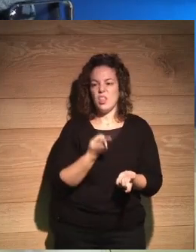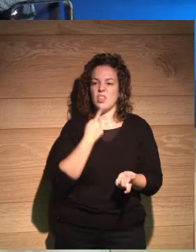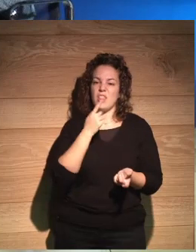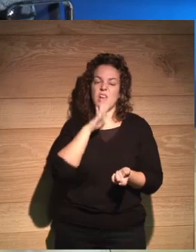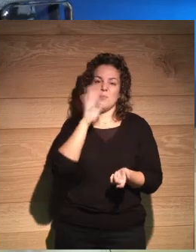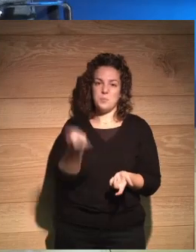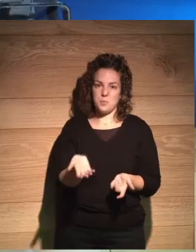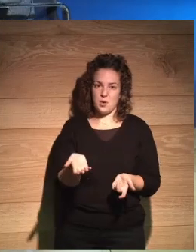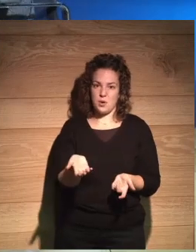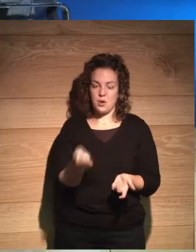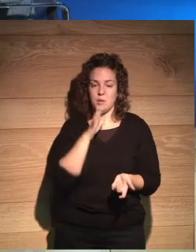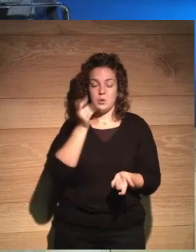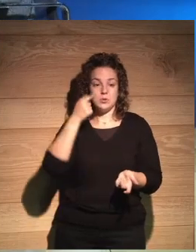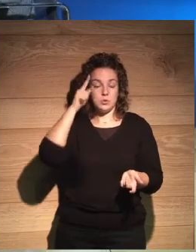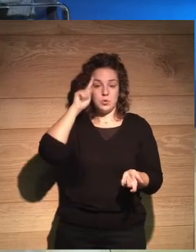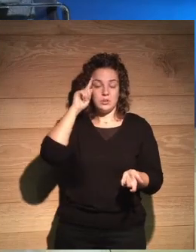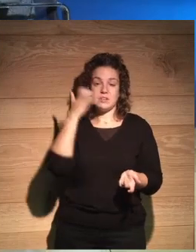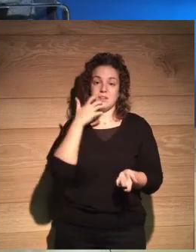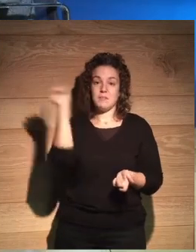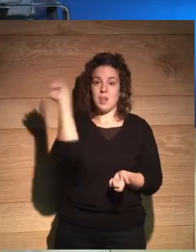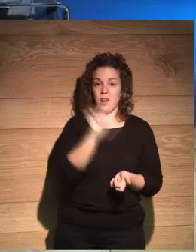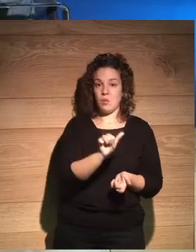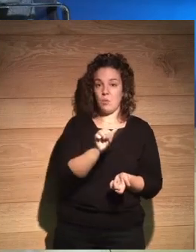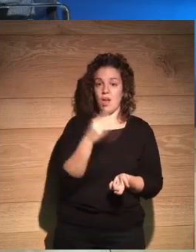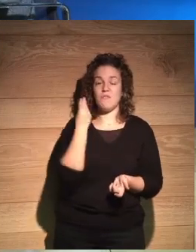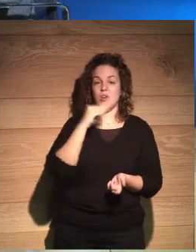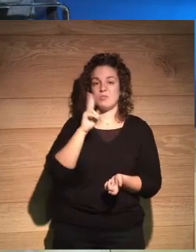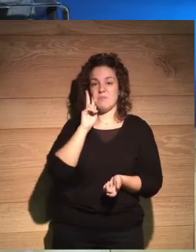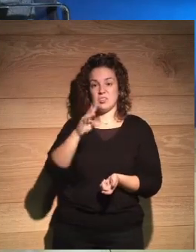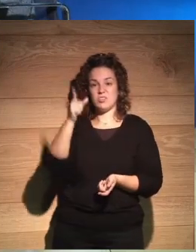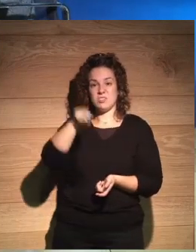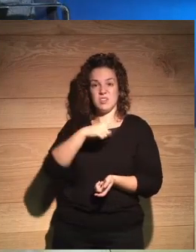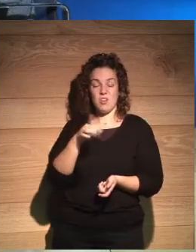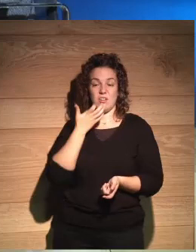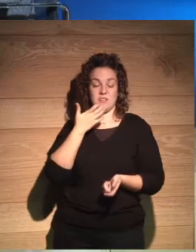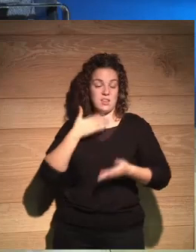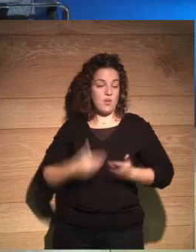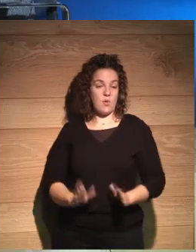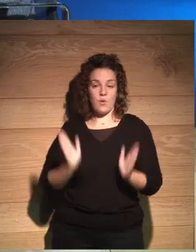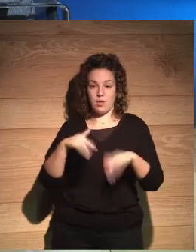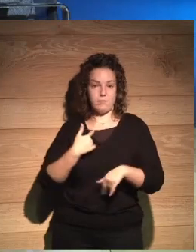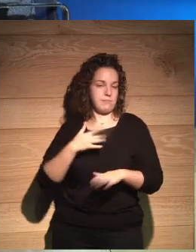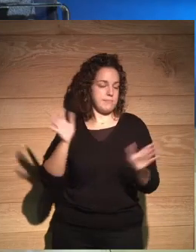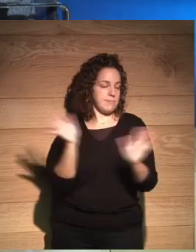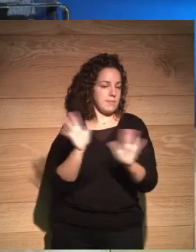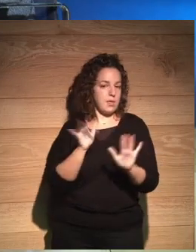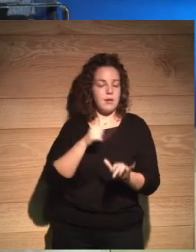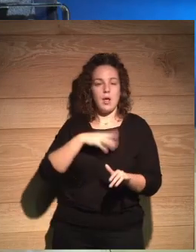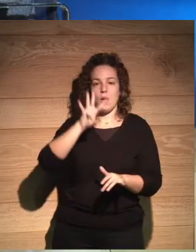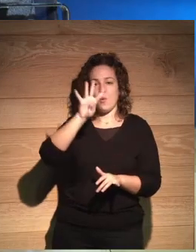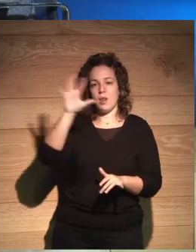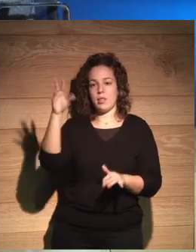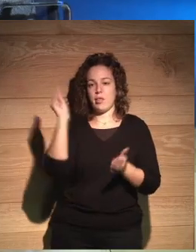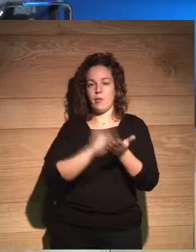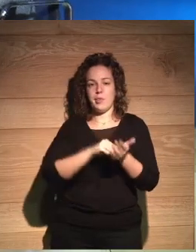qué? Pues porque no sé si vieron aquí la película Frozen, los que tenemos hijos, horrible. 45 veces vi